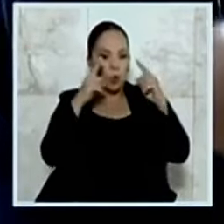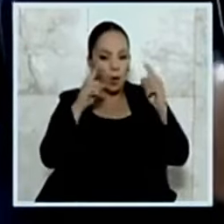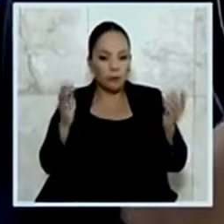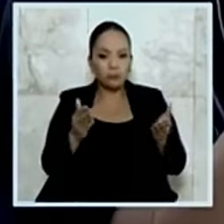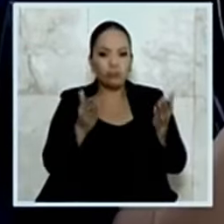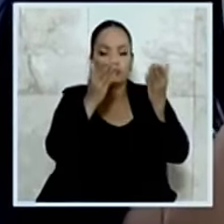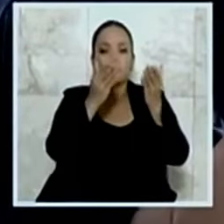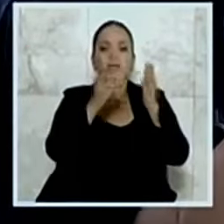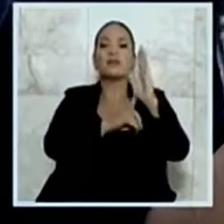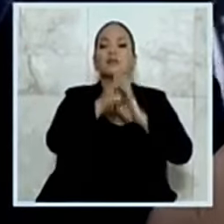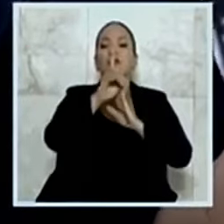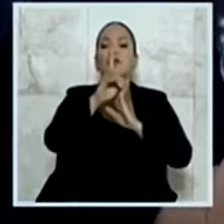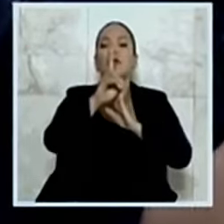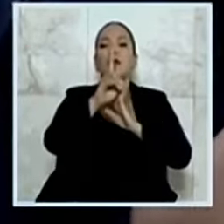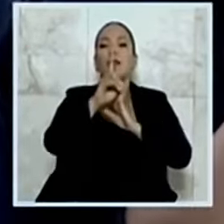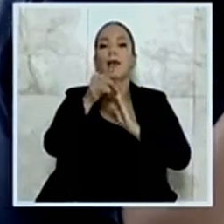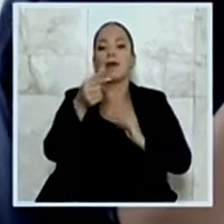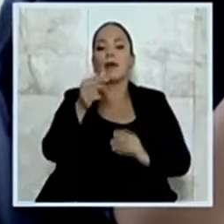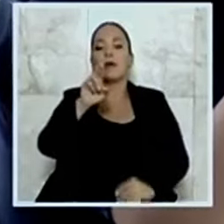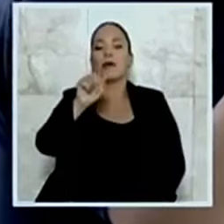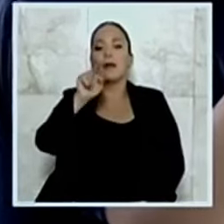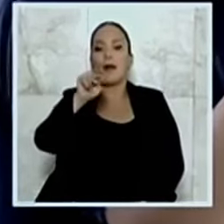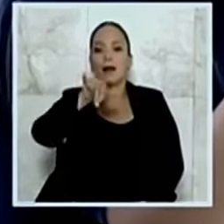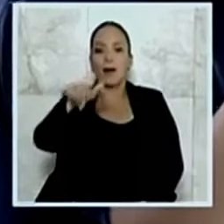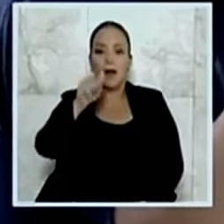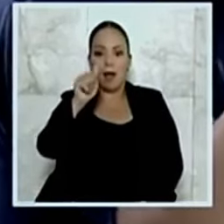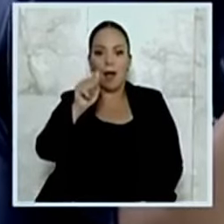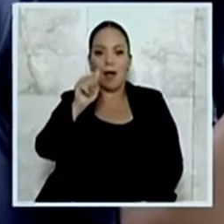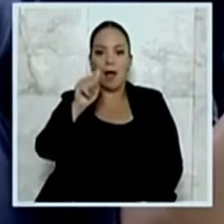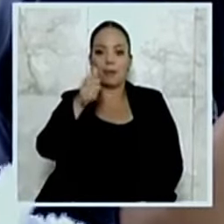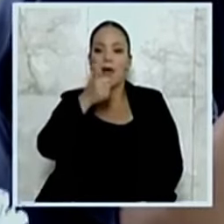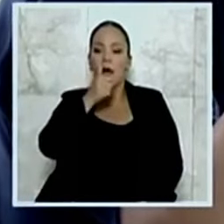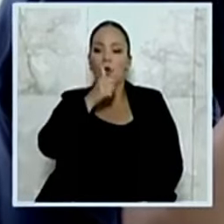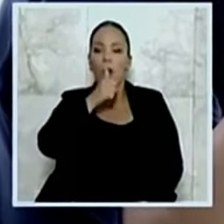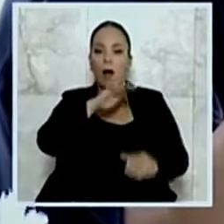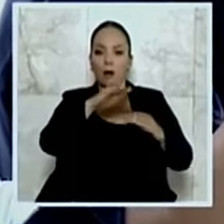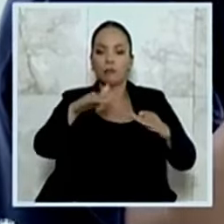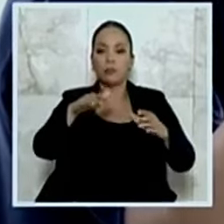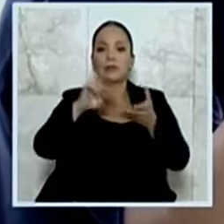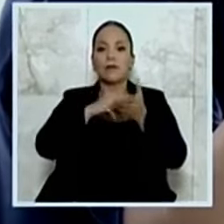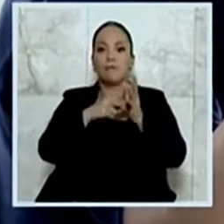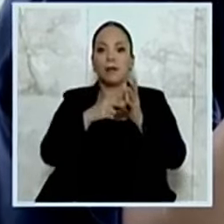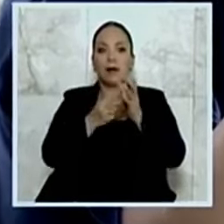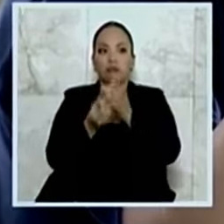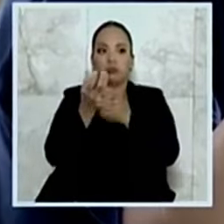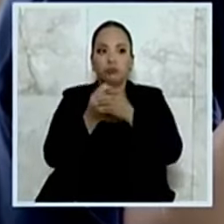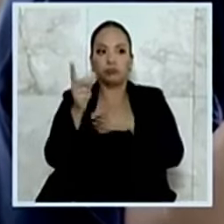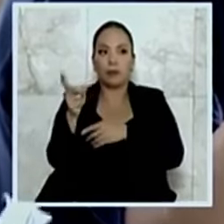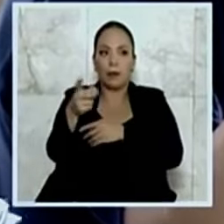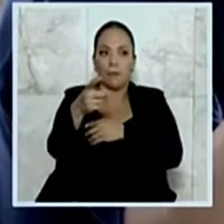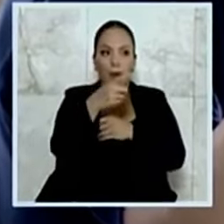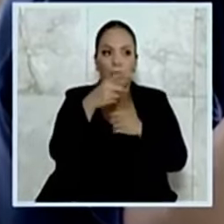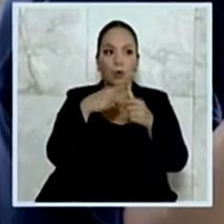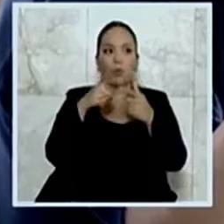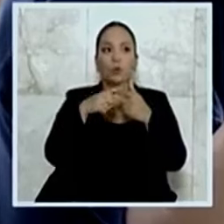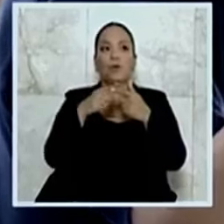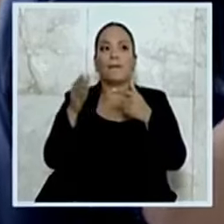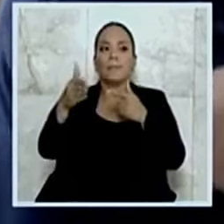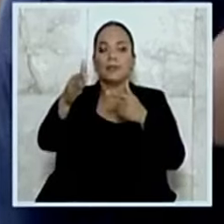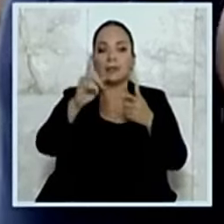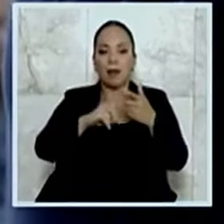tiene en mente usted o el gobierno suyo llevar o impulsar el desarrollo de